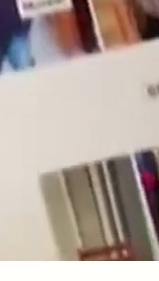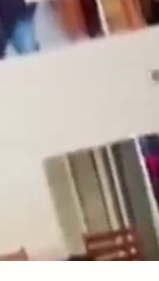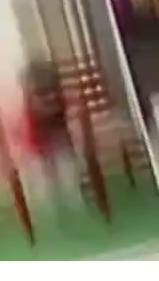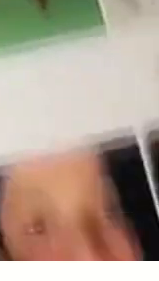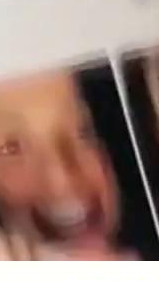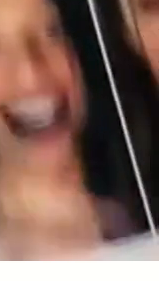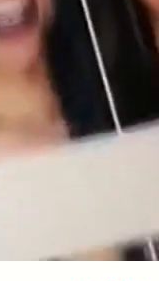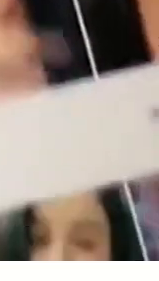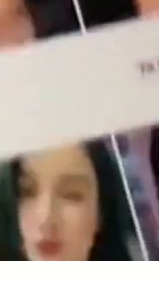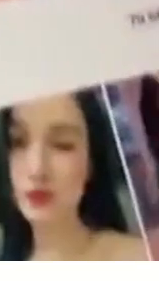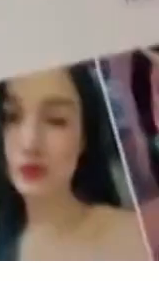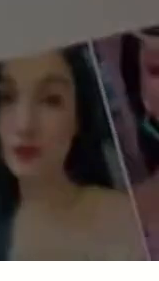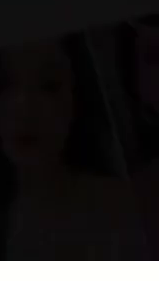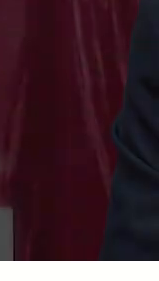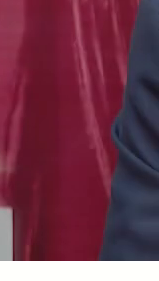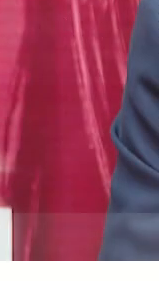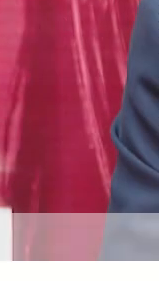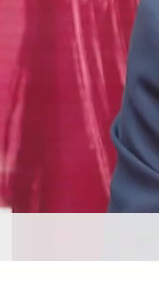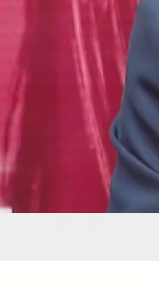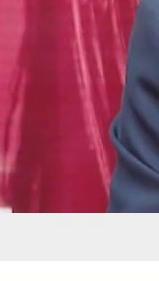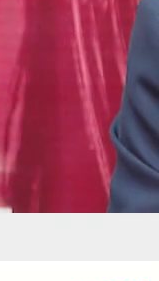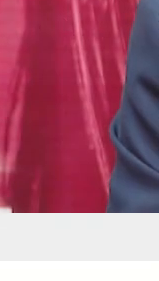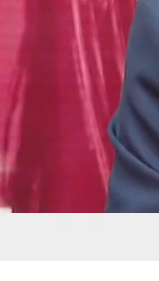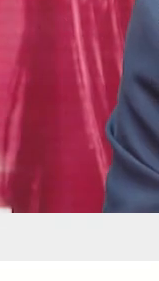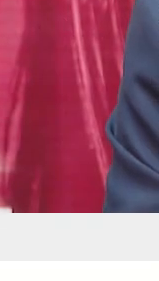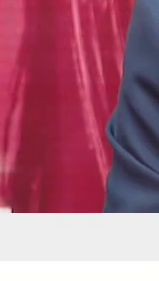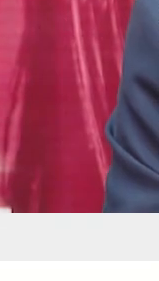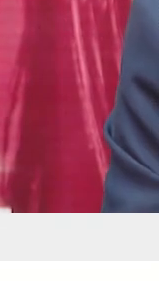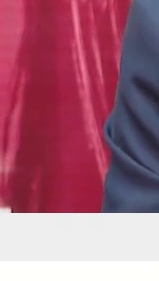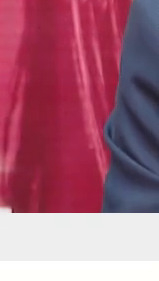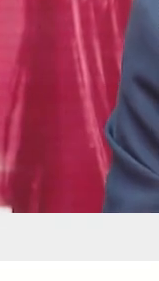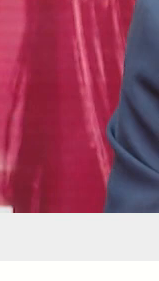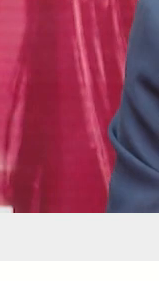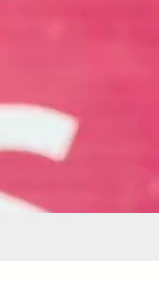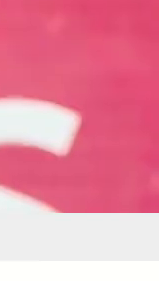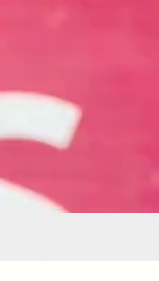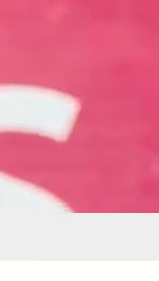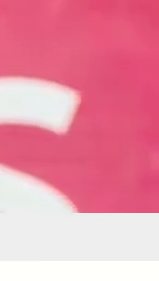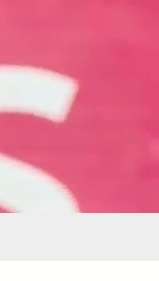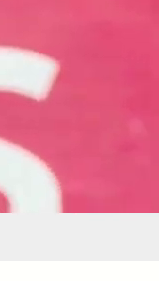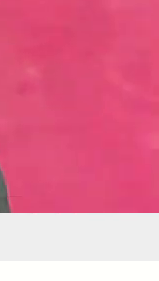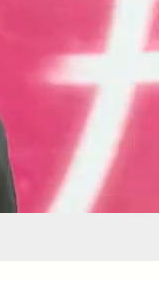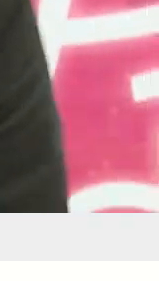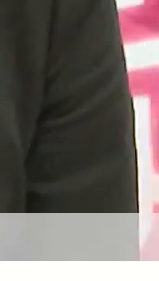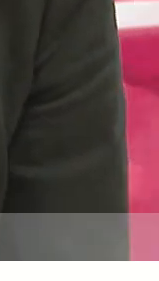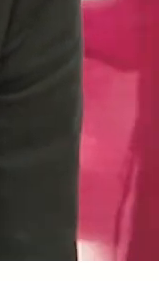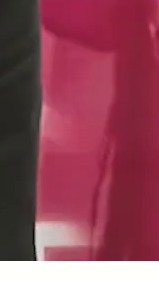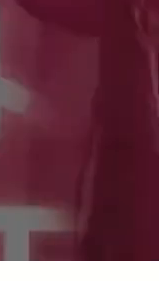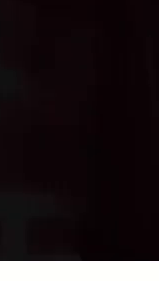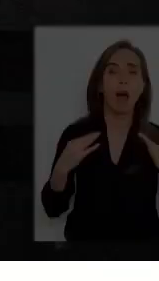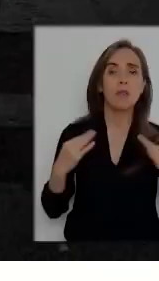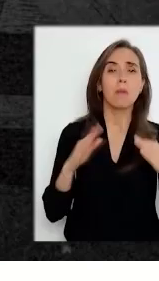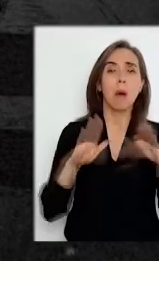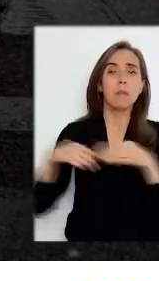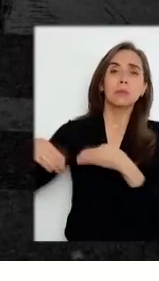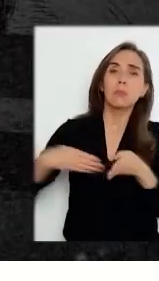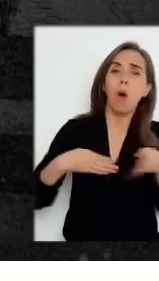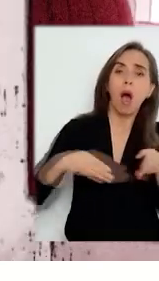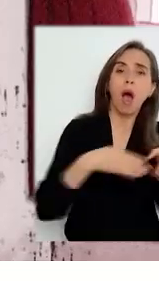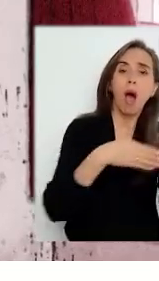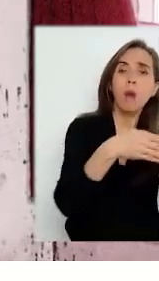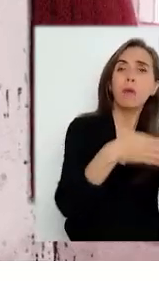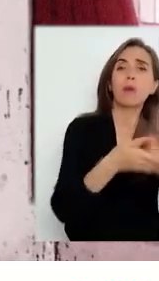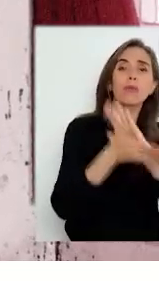público objetivo esté. Recurrir a los códigos que usan los jóvenes nos va a ayudar. Dice la ministra, apuntando a una campaña